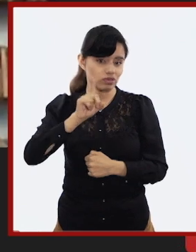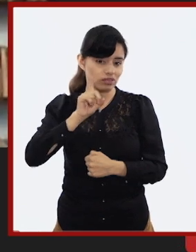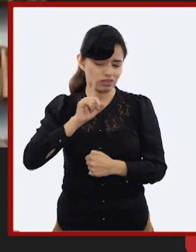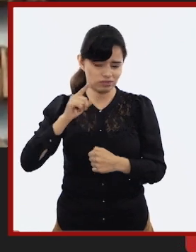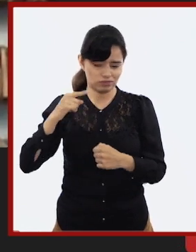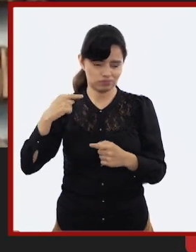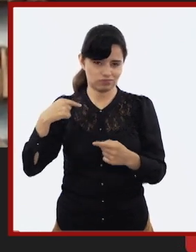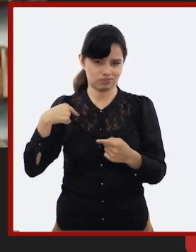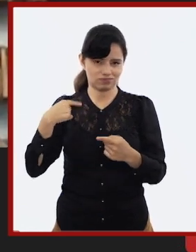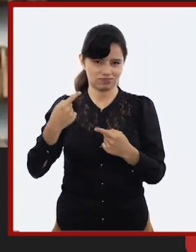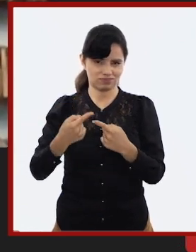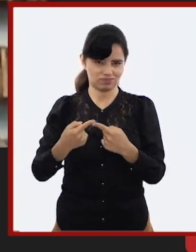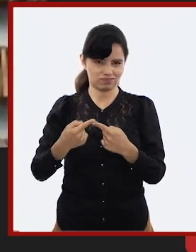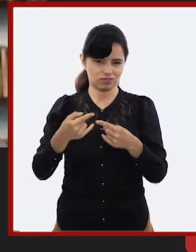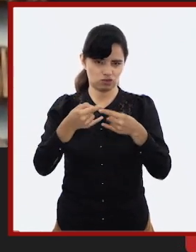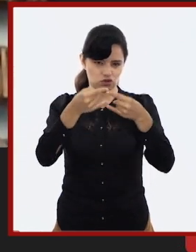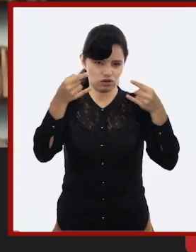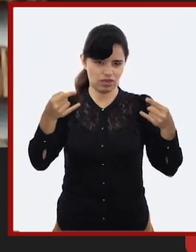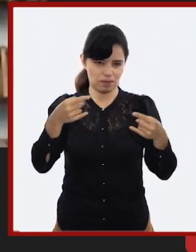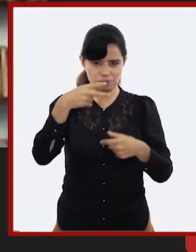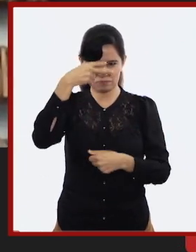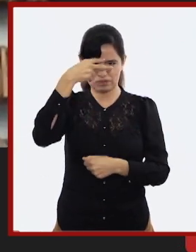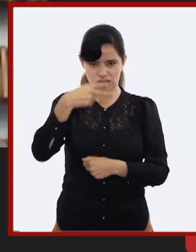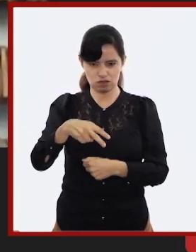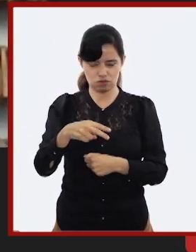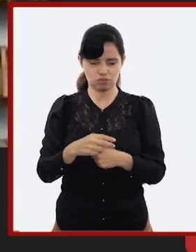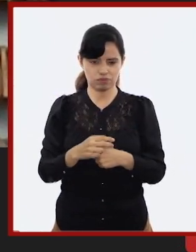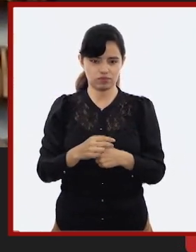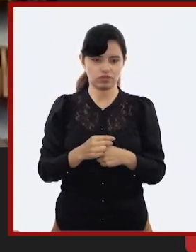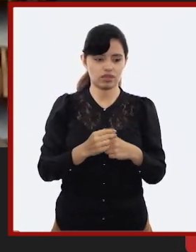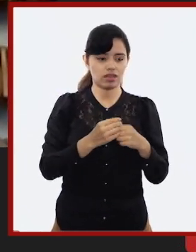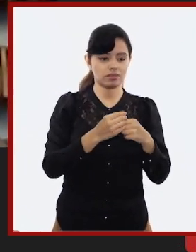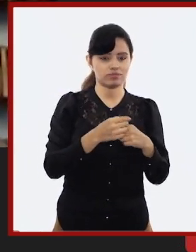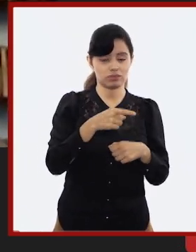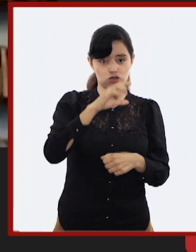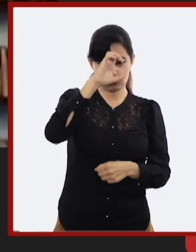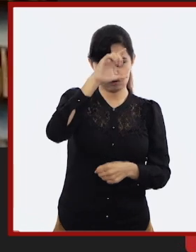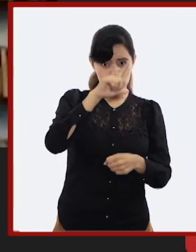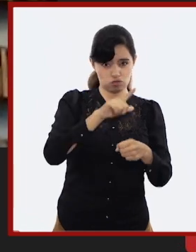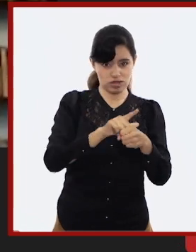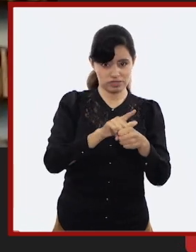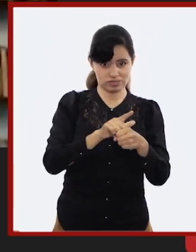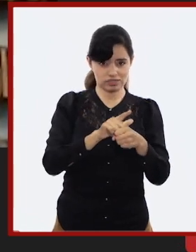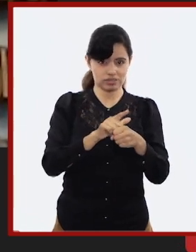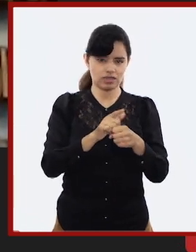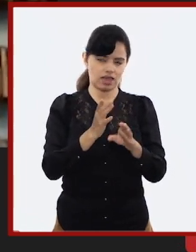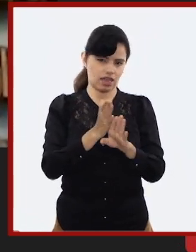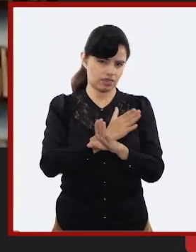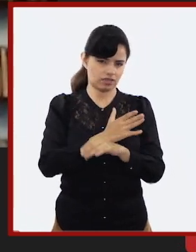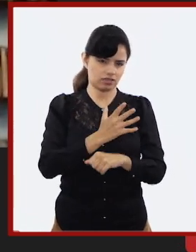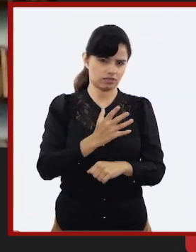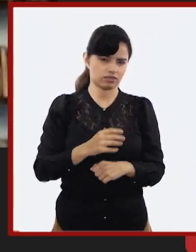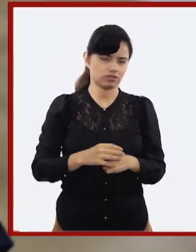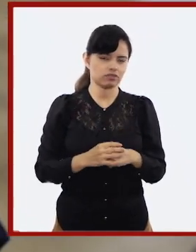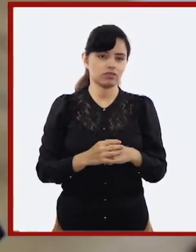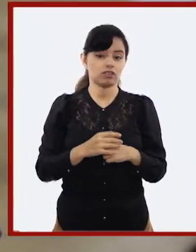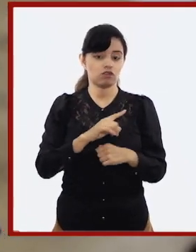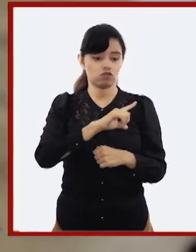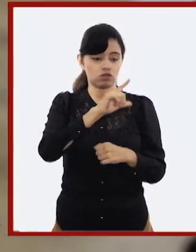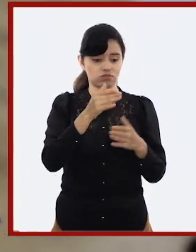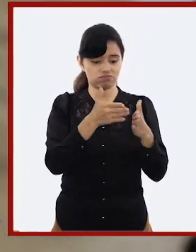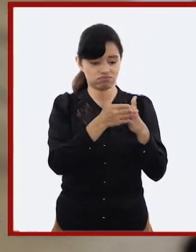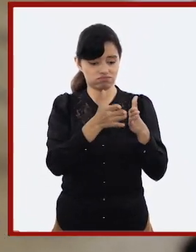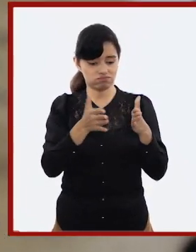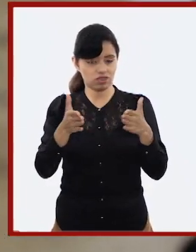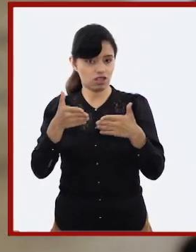lo largo de la historia de México, desde las culturas mesoamericanas hasta la actualidad.